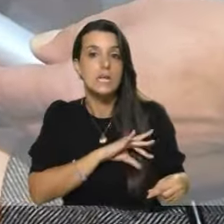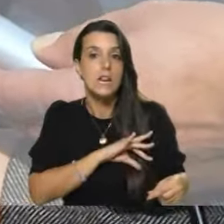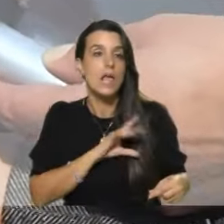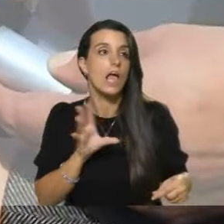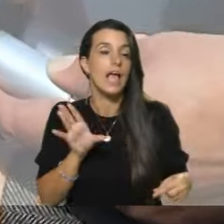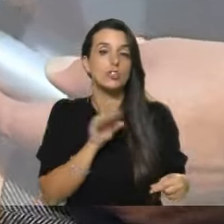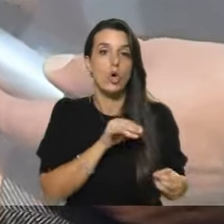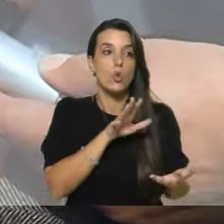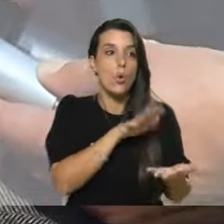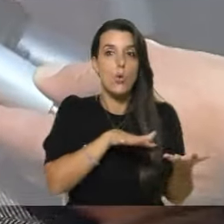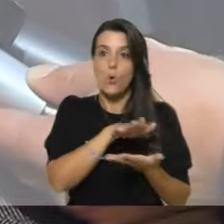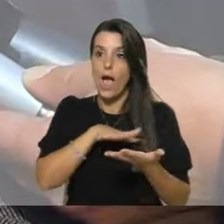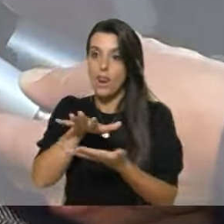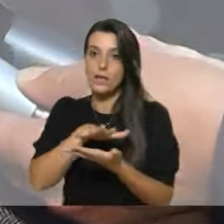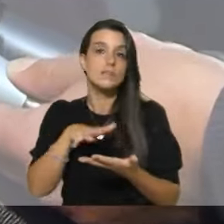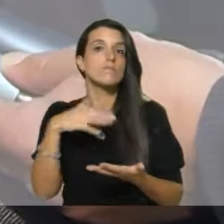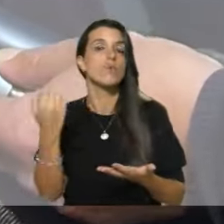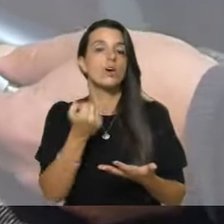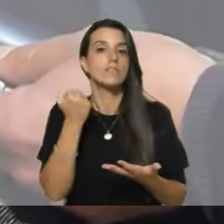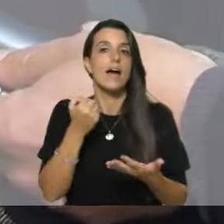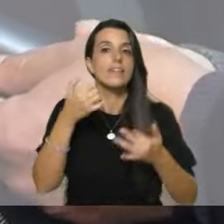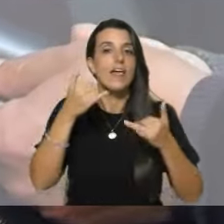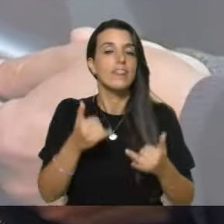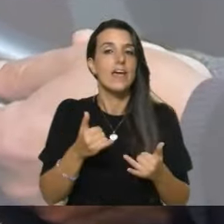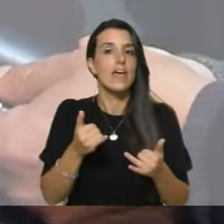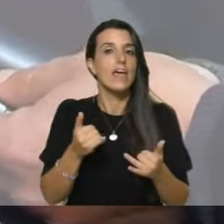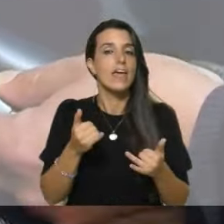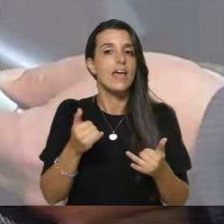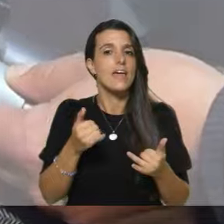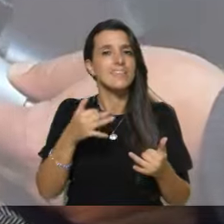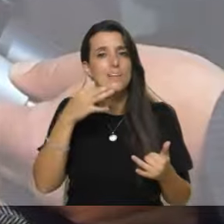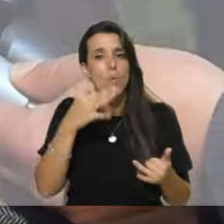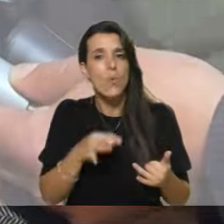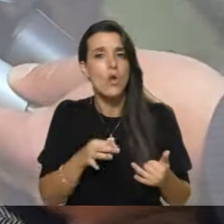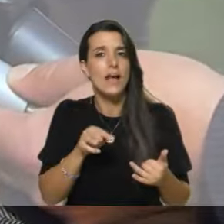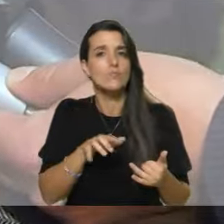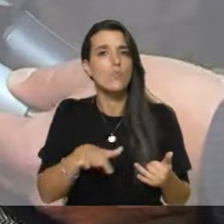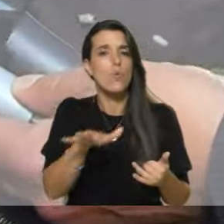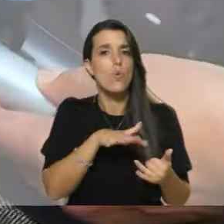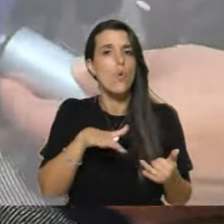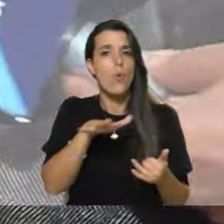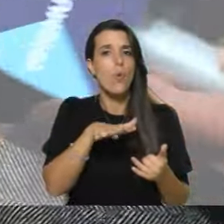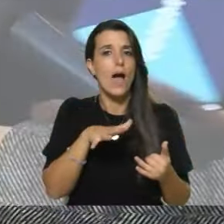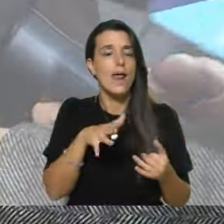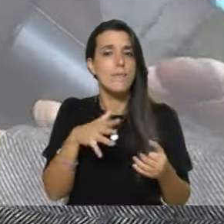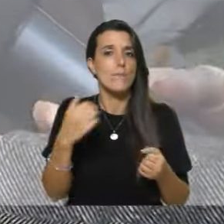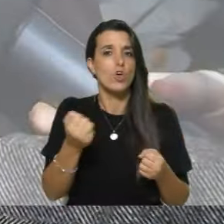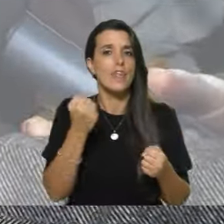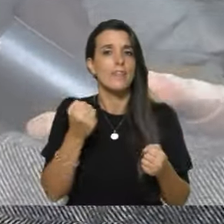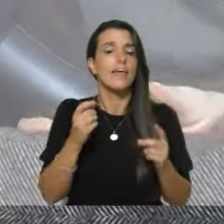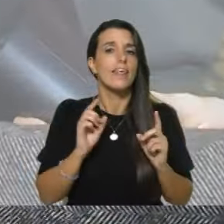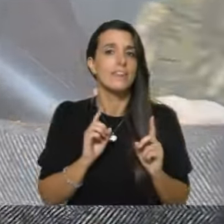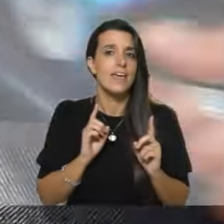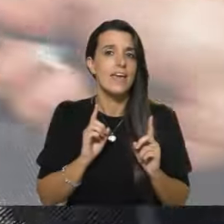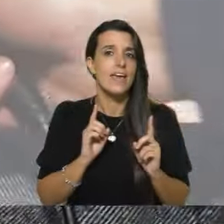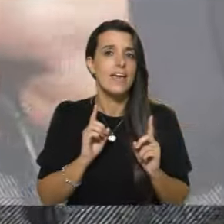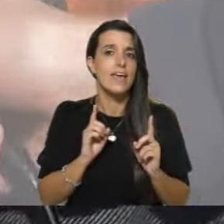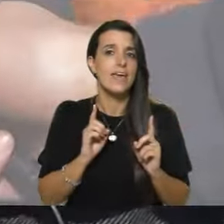todos los lugares donde estuvo el Cóndor, que en definitiva fue una lucha orquestada por